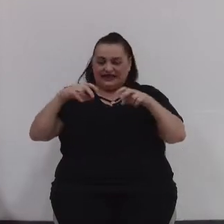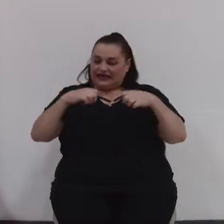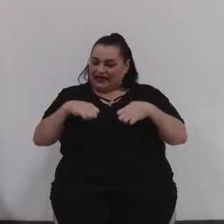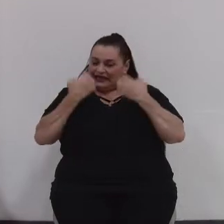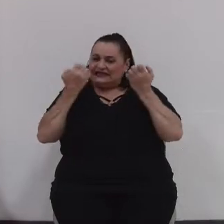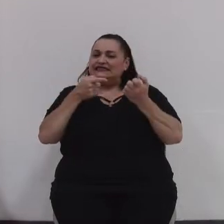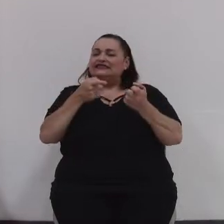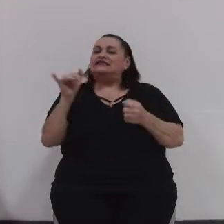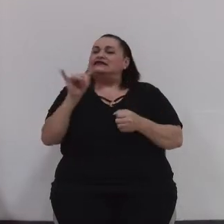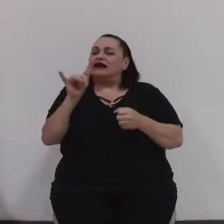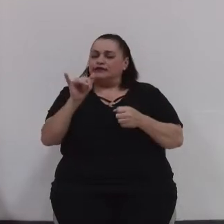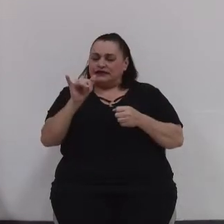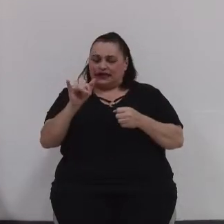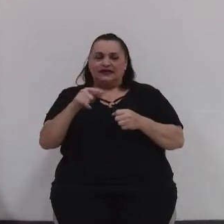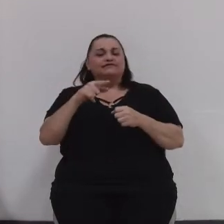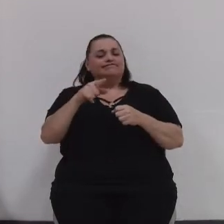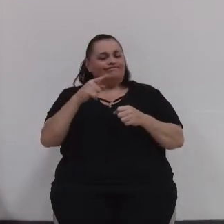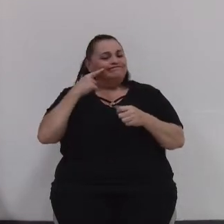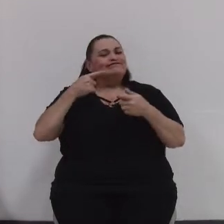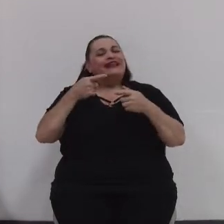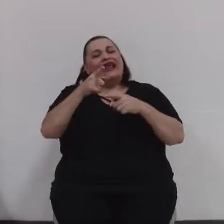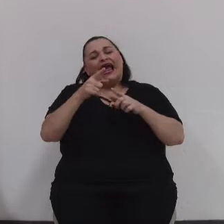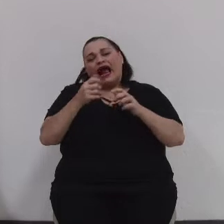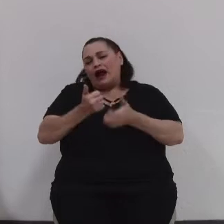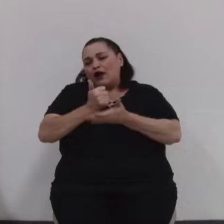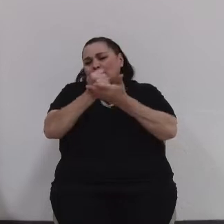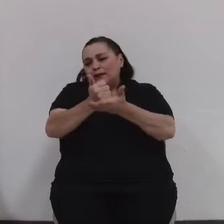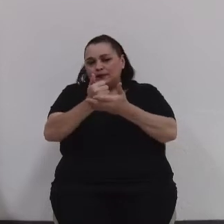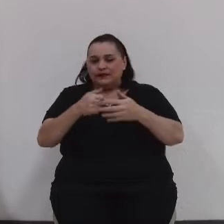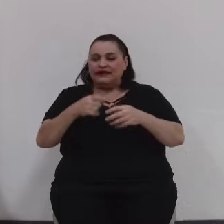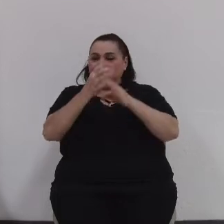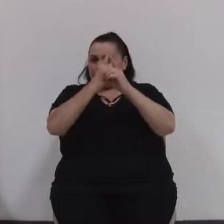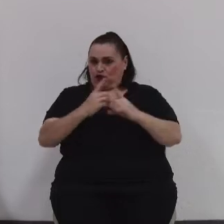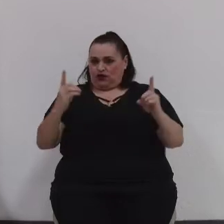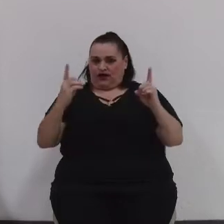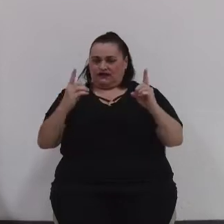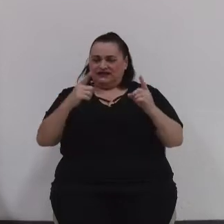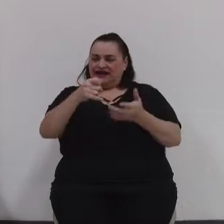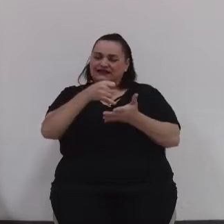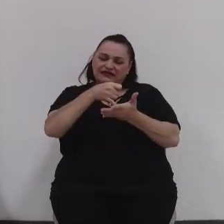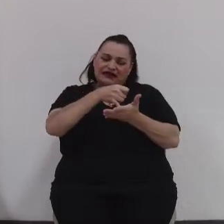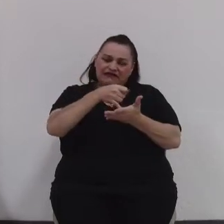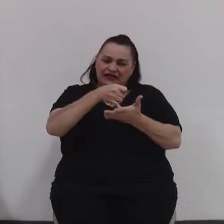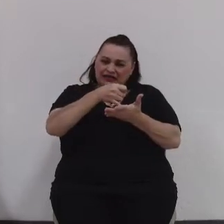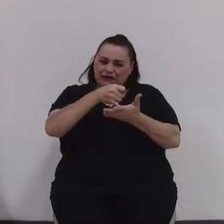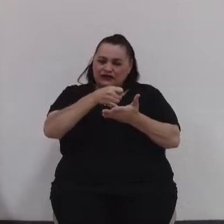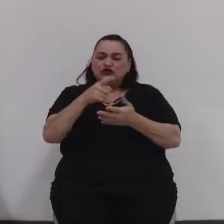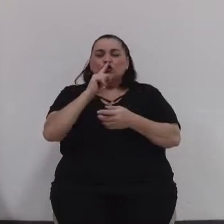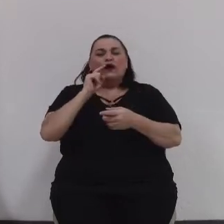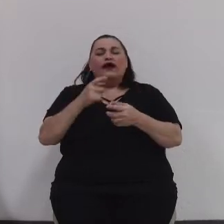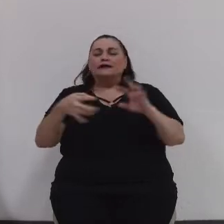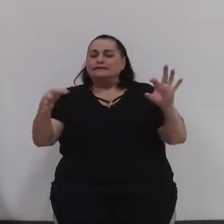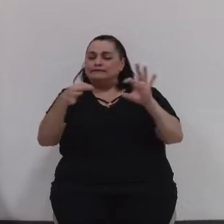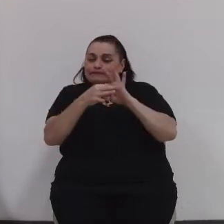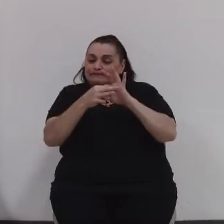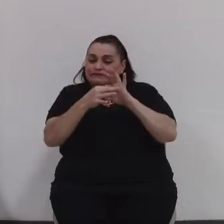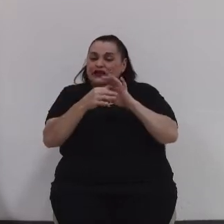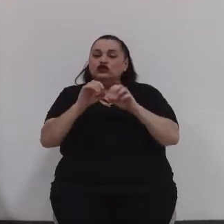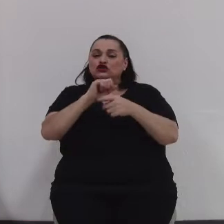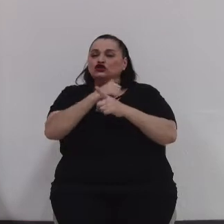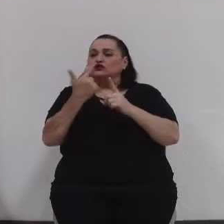es consustancial al tejido democrático. Nos referimos al debilitamiento del tejido social, a la ruptura de la